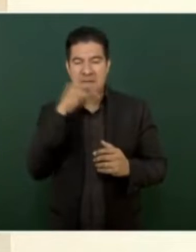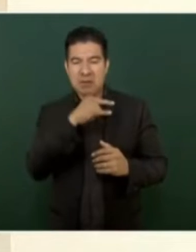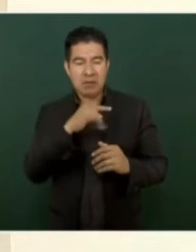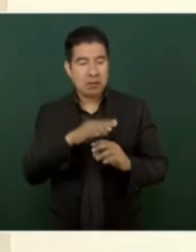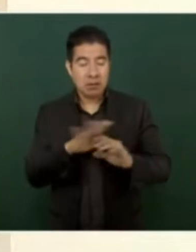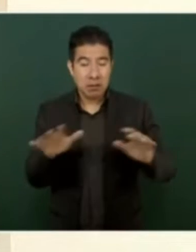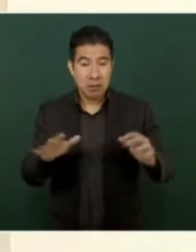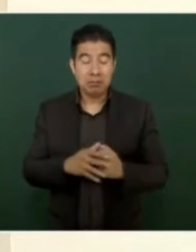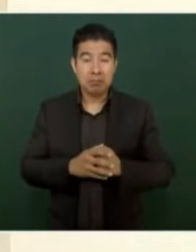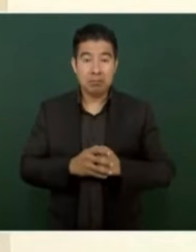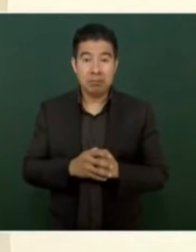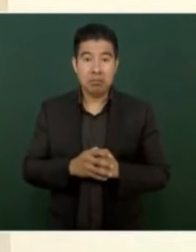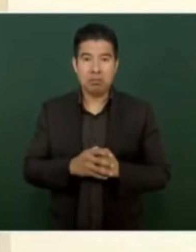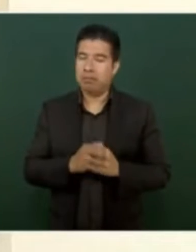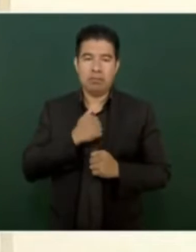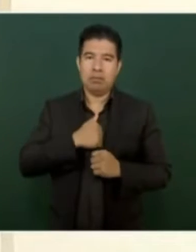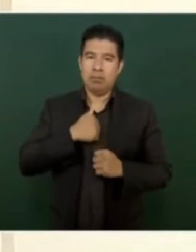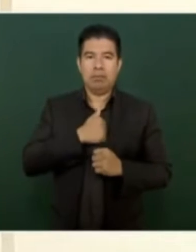Es lamentable,